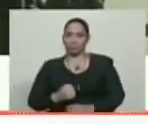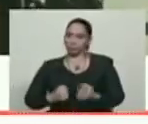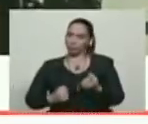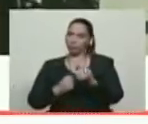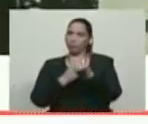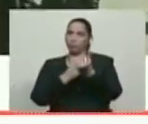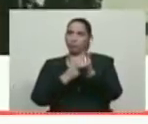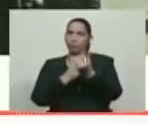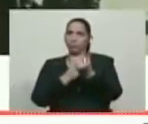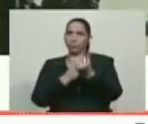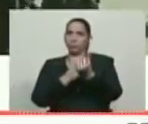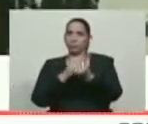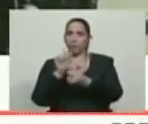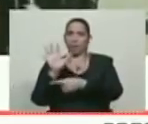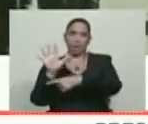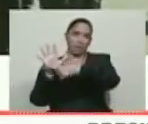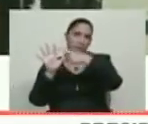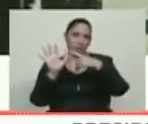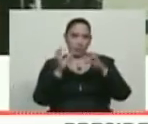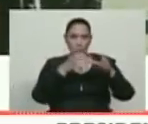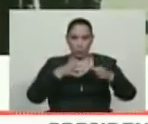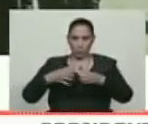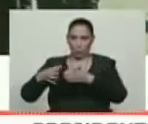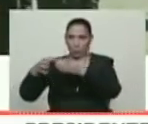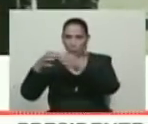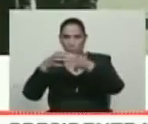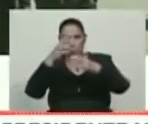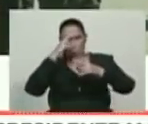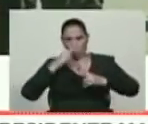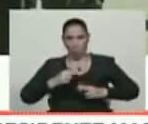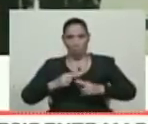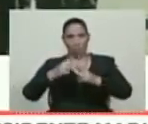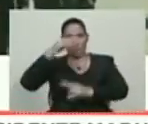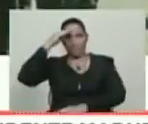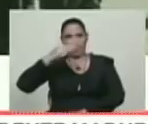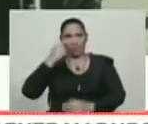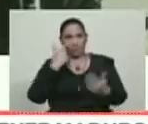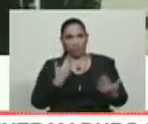los cinco componentes. Escuchemos los honores militares.